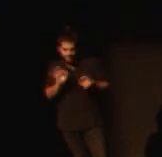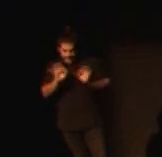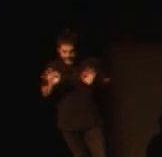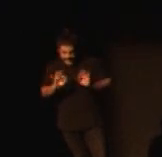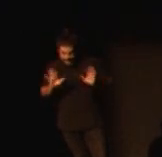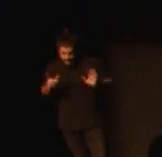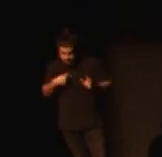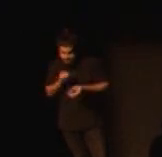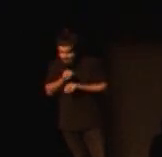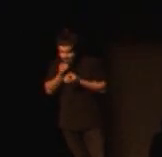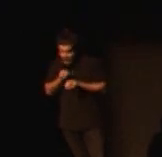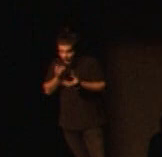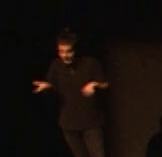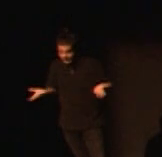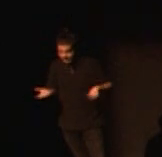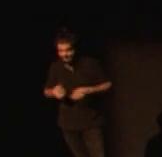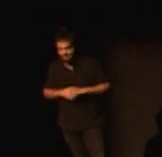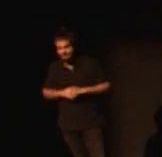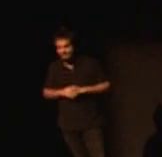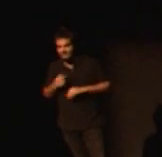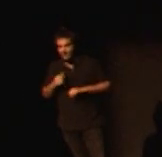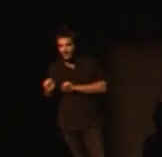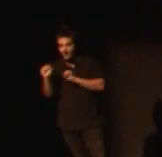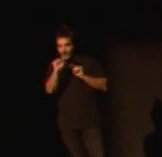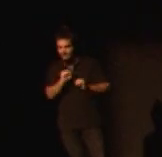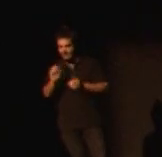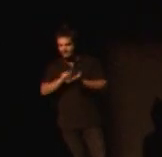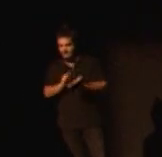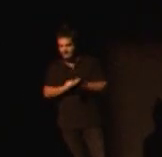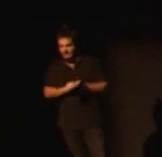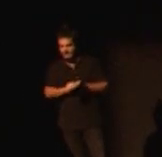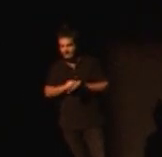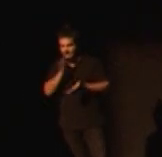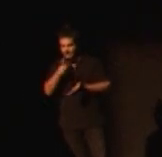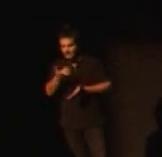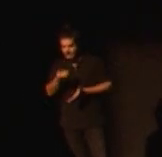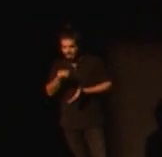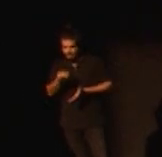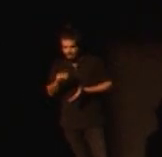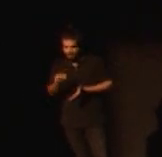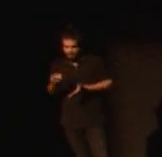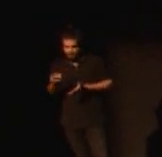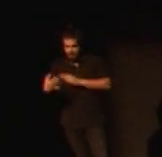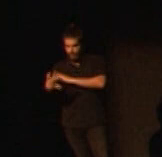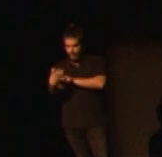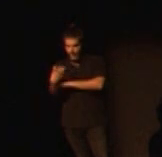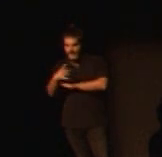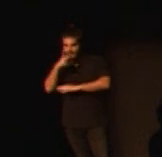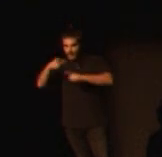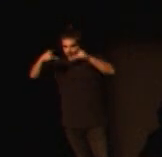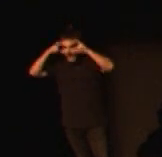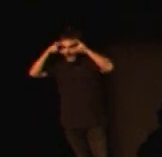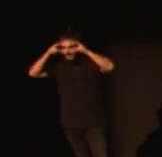tuve que defenderme más de una vez por aquello de que te llamaban magú, ¿verdad?, o rompetechos y bueno,